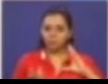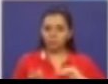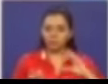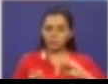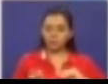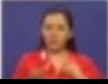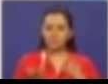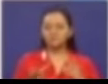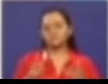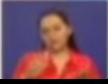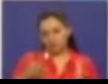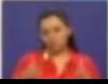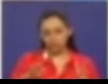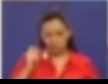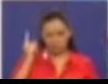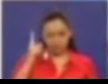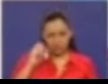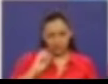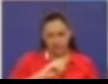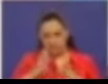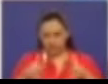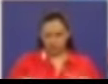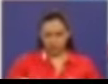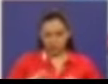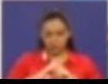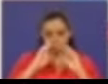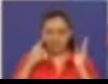ingreso. ¿Estamos claros? Si